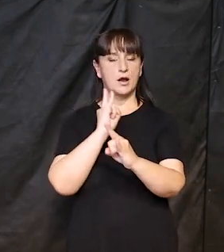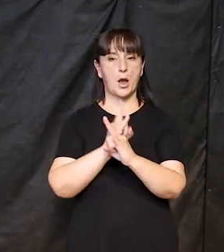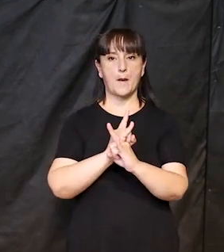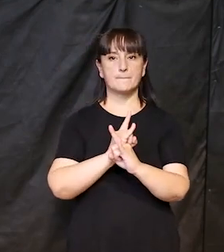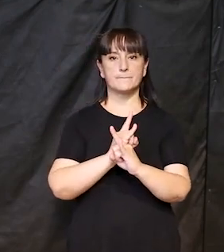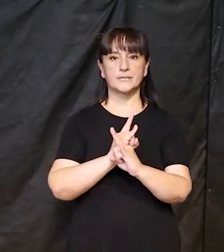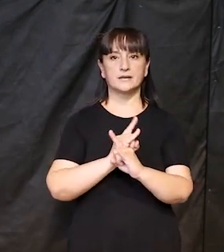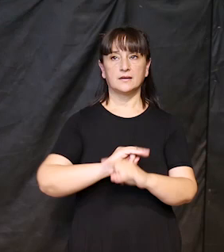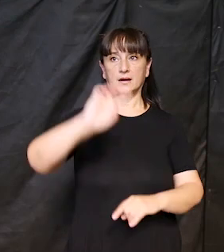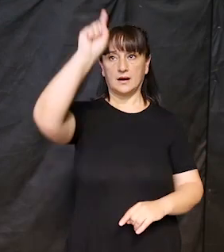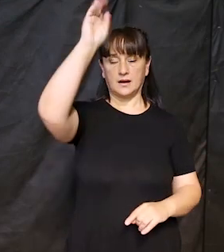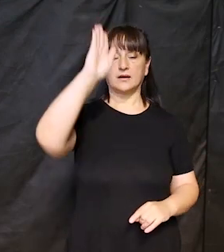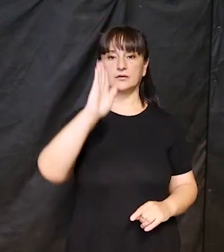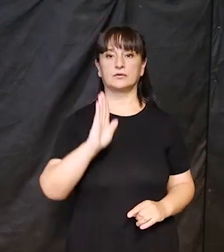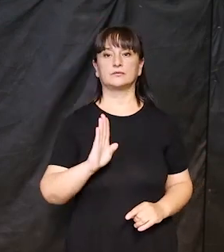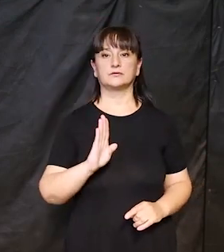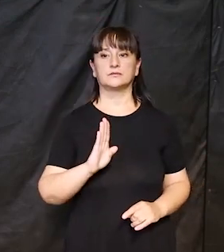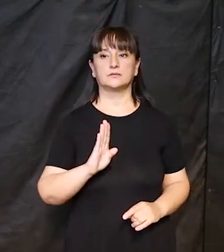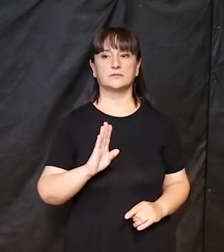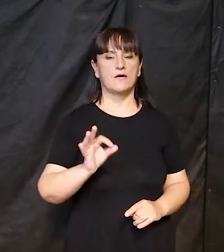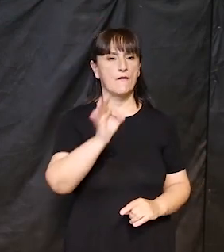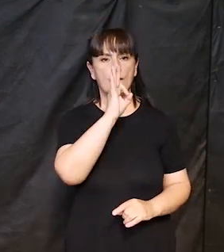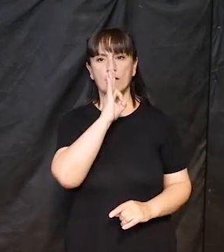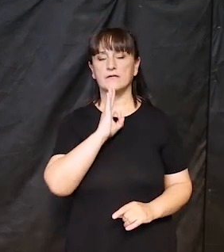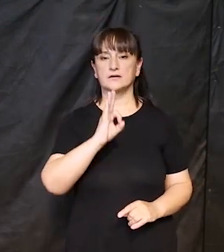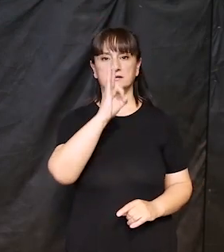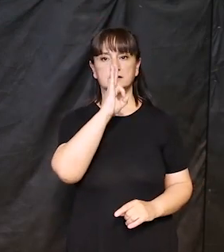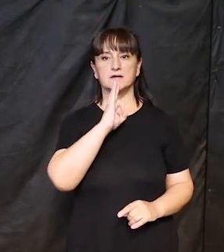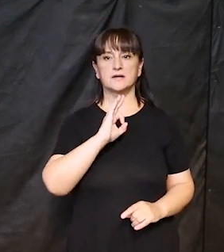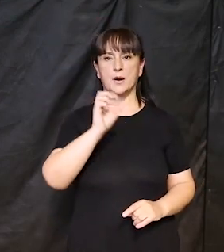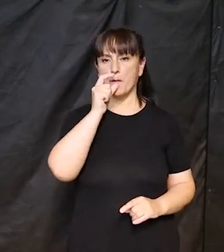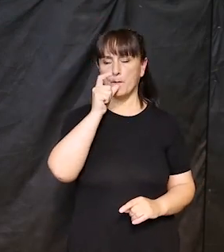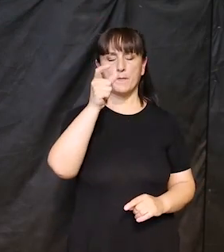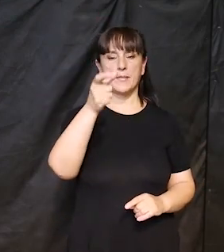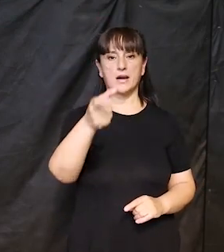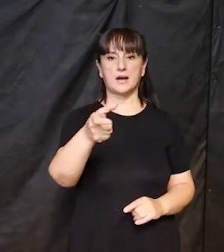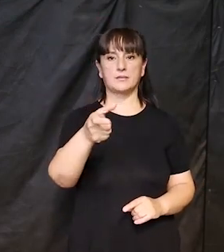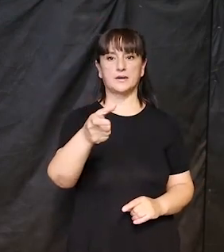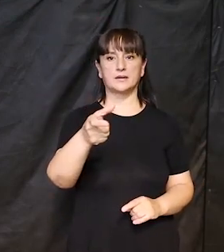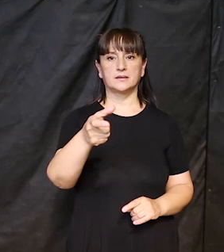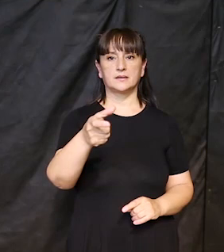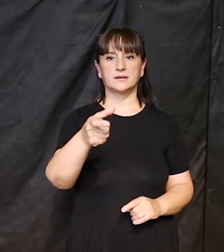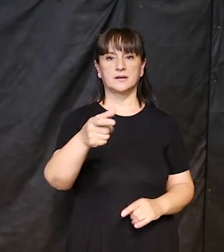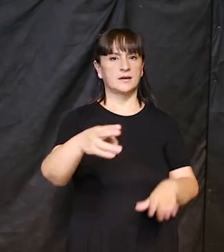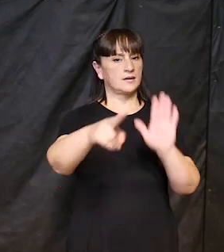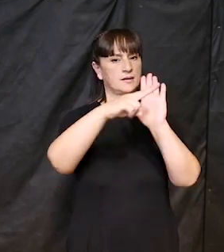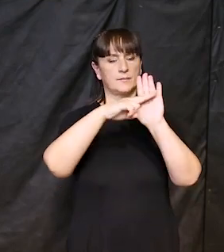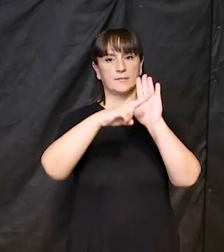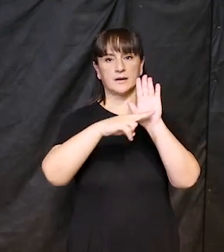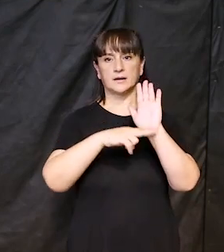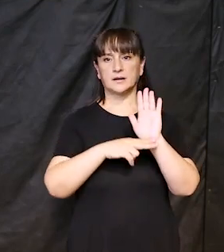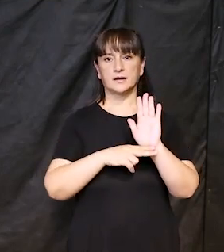vamos a ganar cuando obedecemos a dios cuando obedecemos sus palabras cuando obedecemos sus